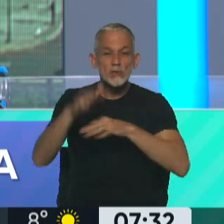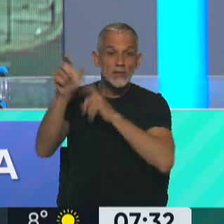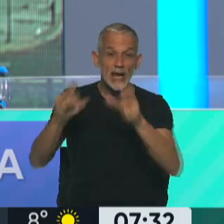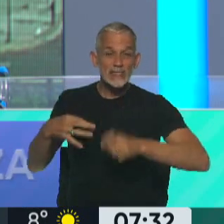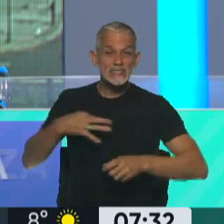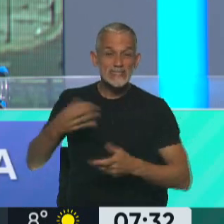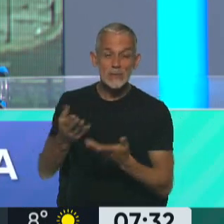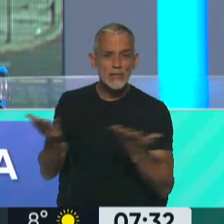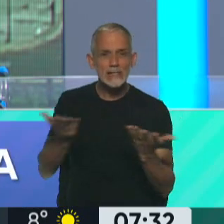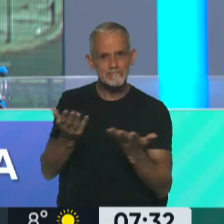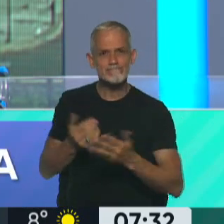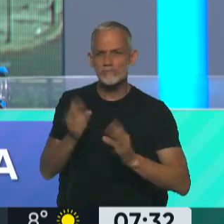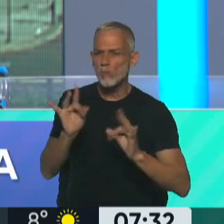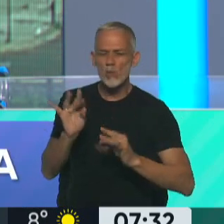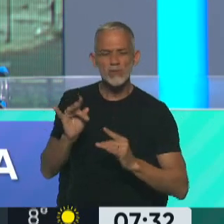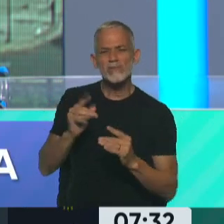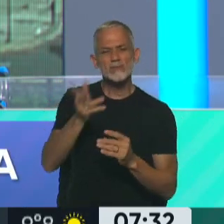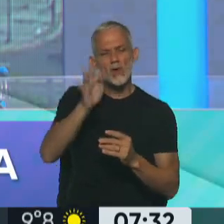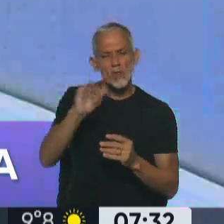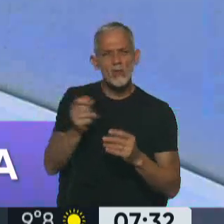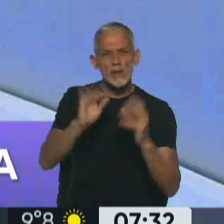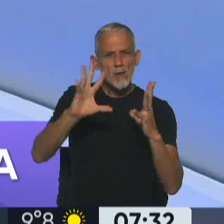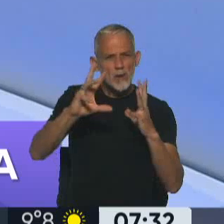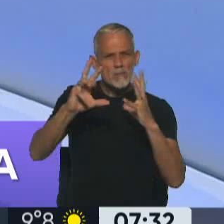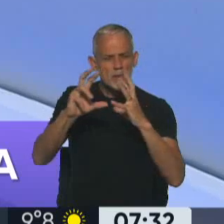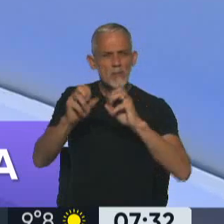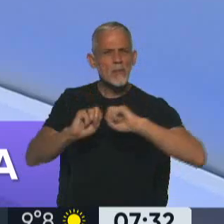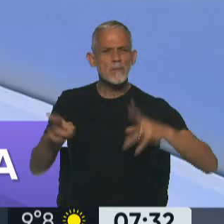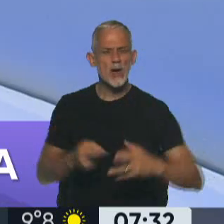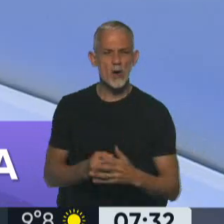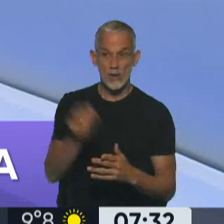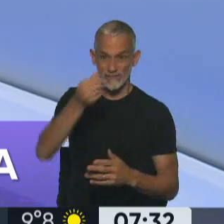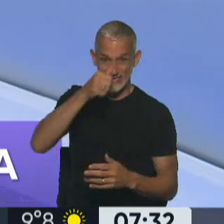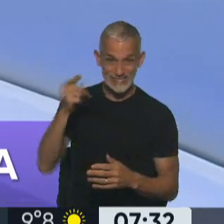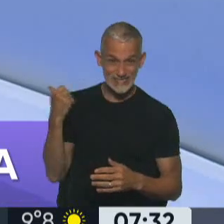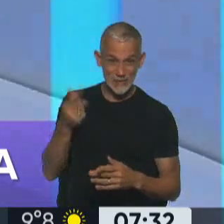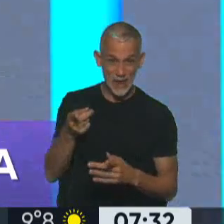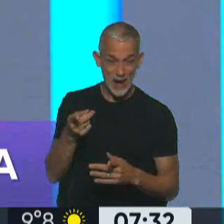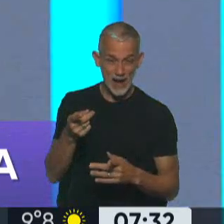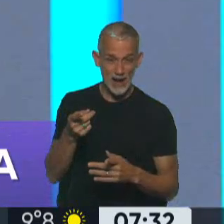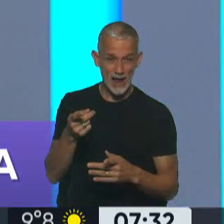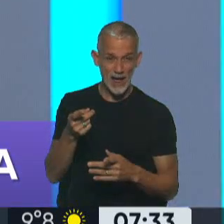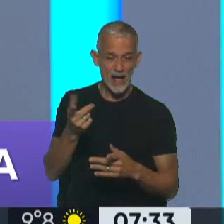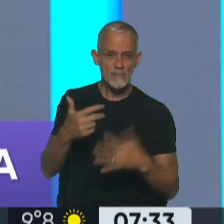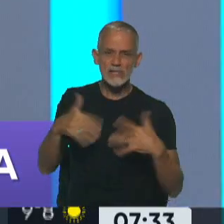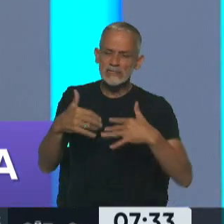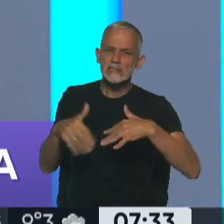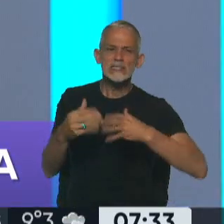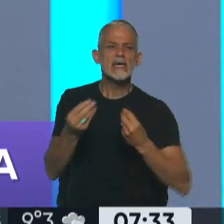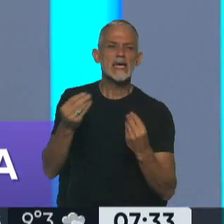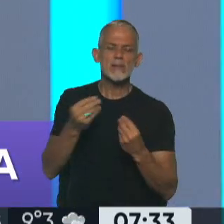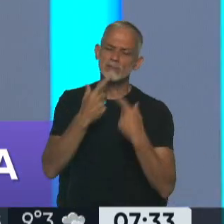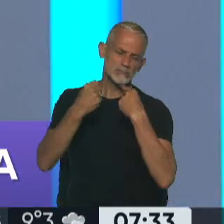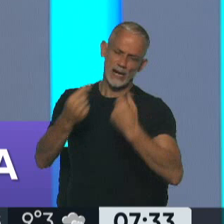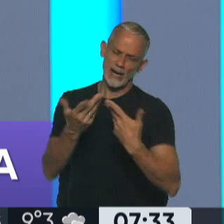venimos relatando día tras día, que va empeorando. Este fin de semana se hicieron muy resonantes los